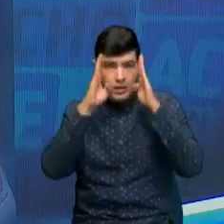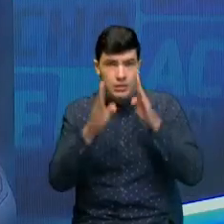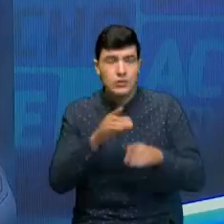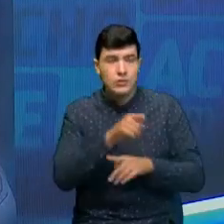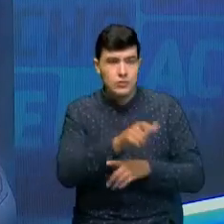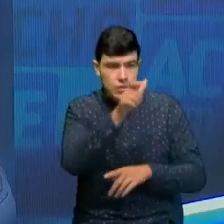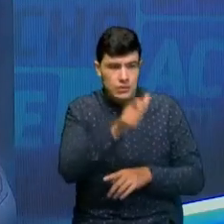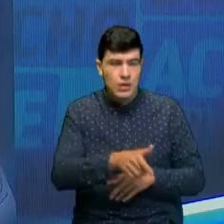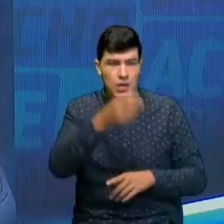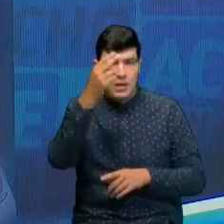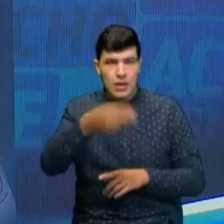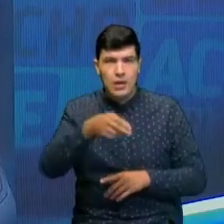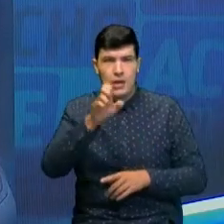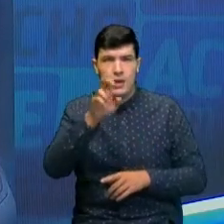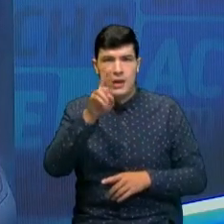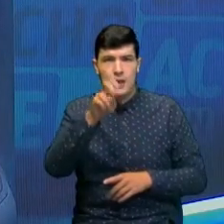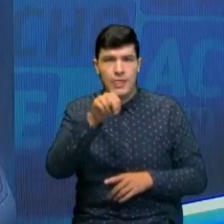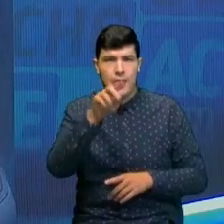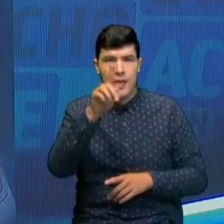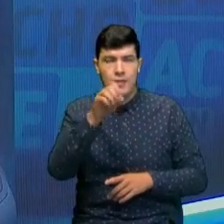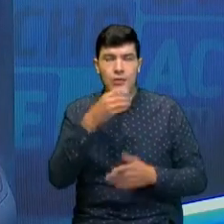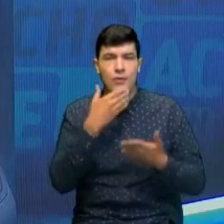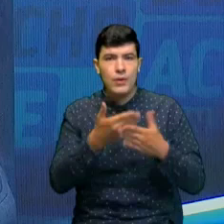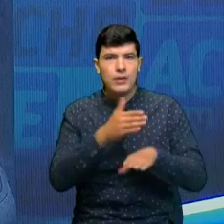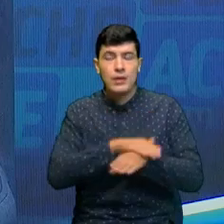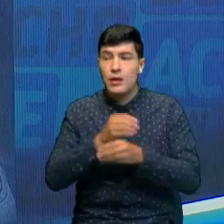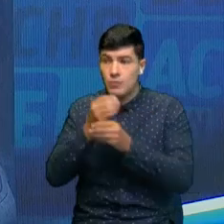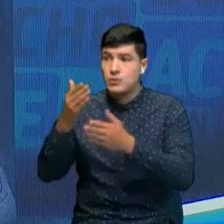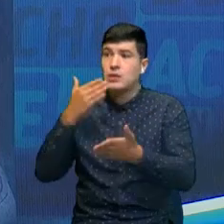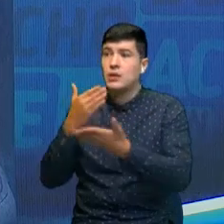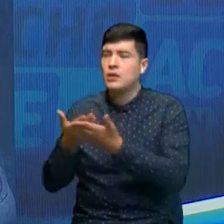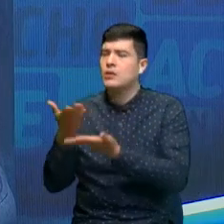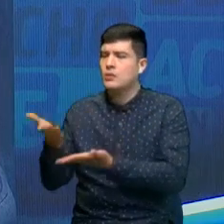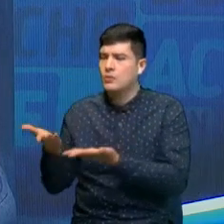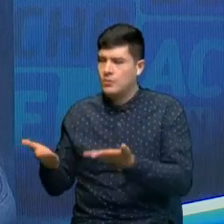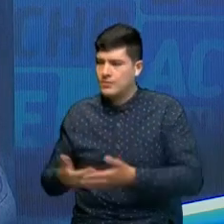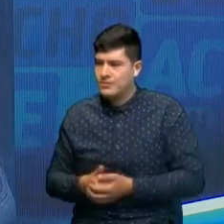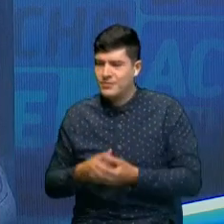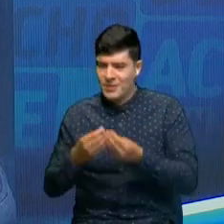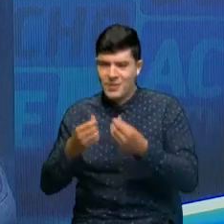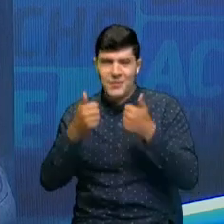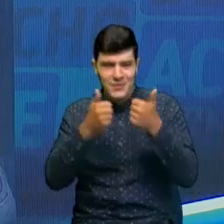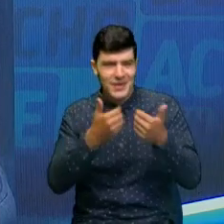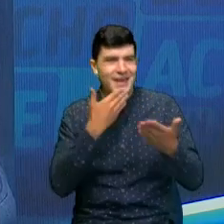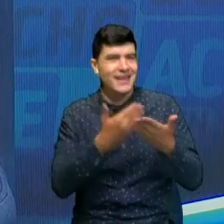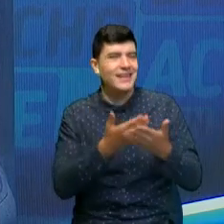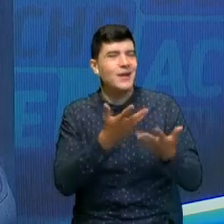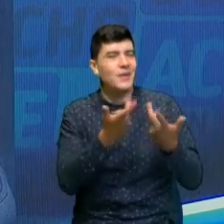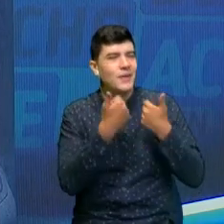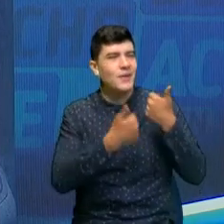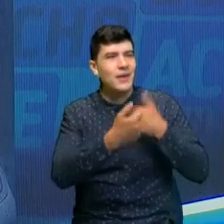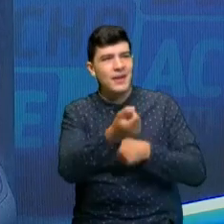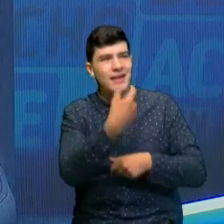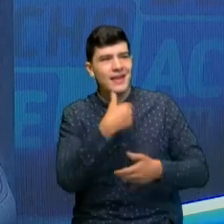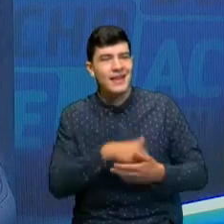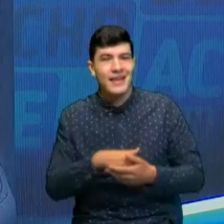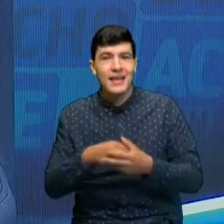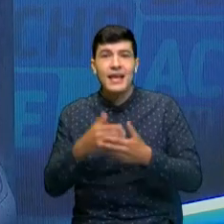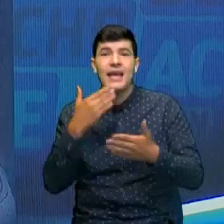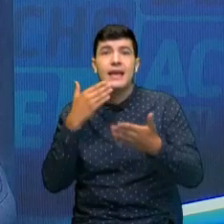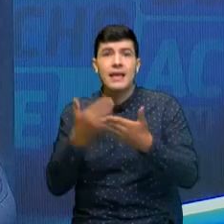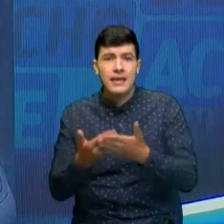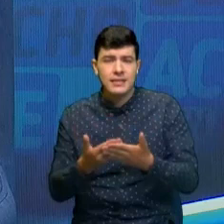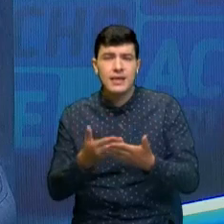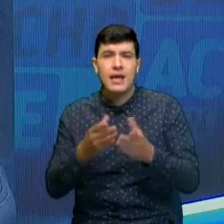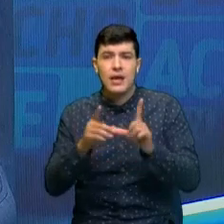que se encuentra en línea. Don Hernando, ¿cómo le va? Muy buenas tardes, ¿cómo están? Muy bien, gracias. Cuéntenos, ¿cuál es su inquietud? Mira, gracias. Para la doctora